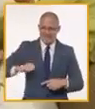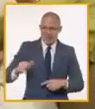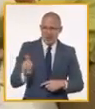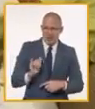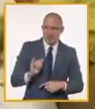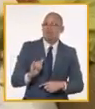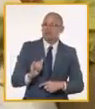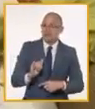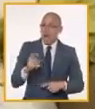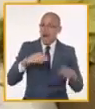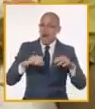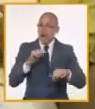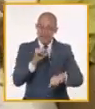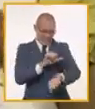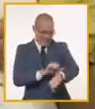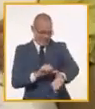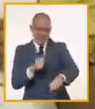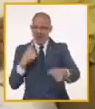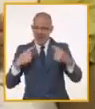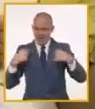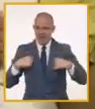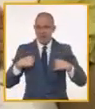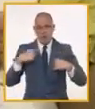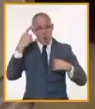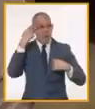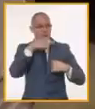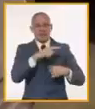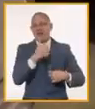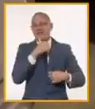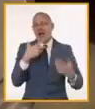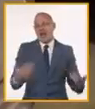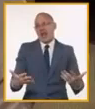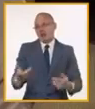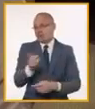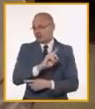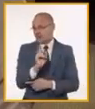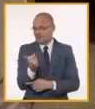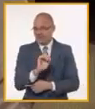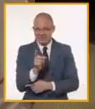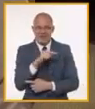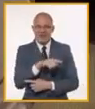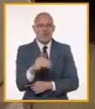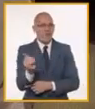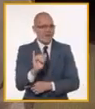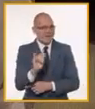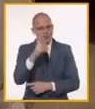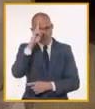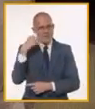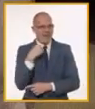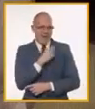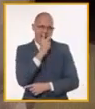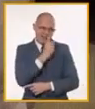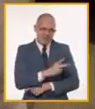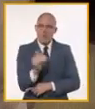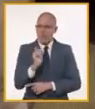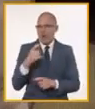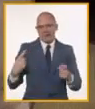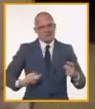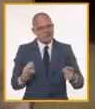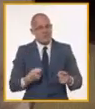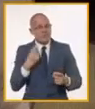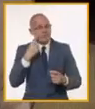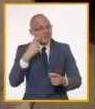a veces cuando uno habla que nada más fue médico de la guerra. Cuando yo llegué a la sierra, que yo no te lo dije, como que estuve con el Che primero,